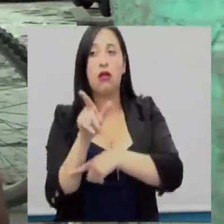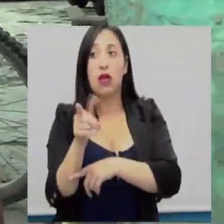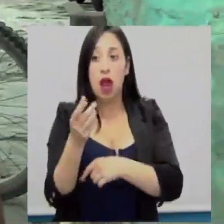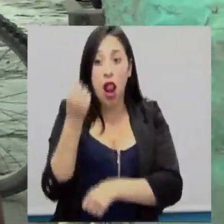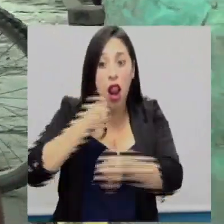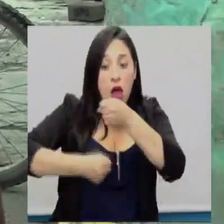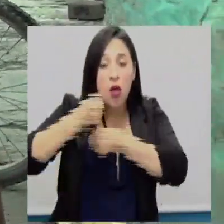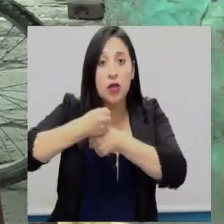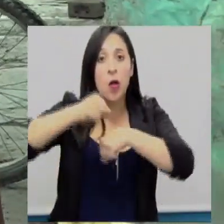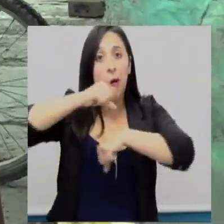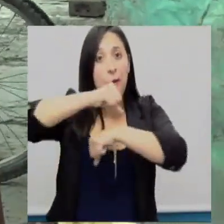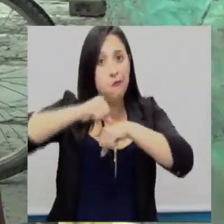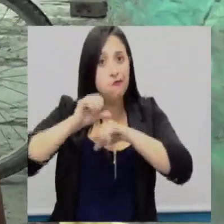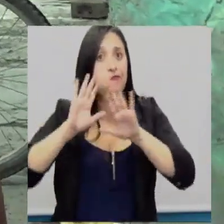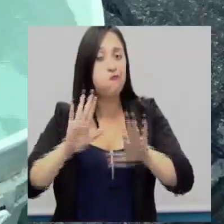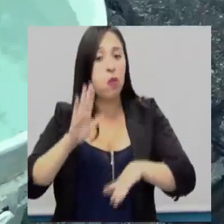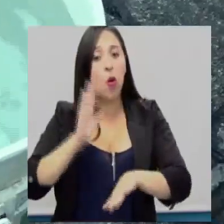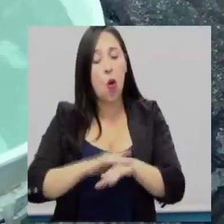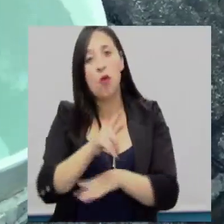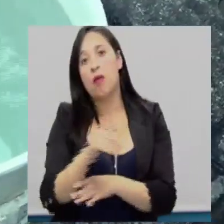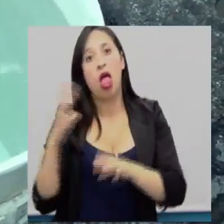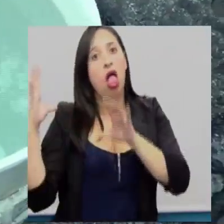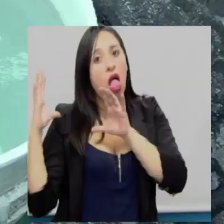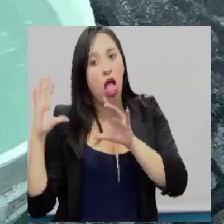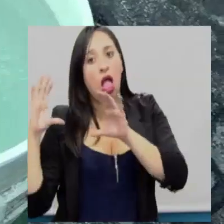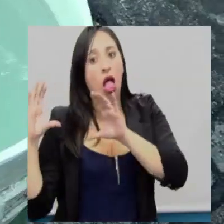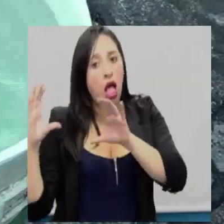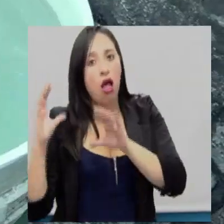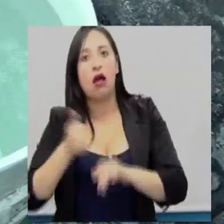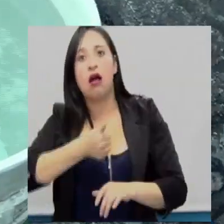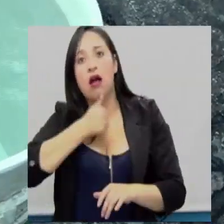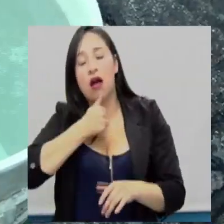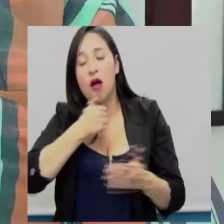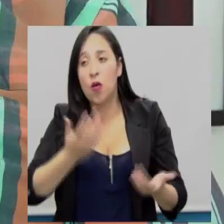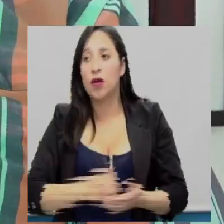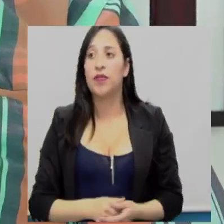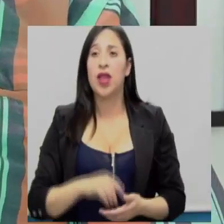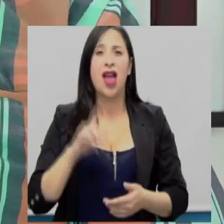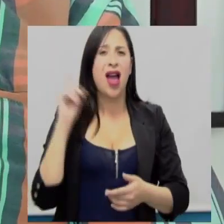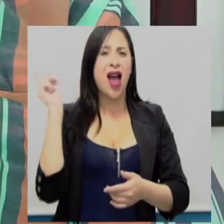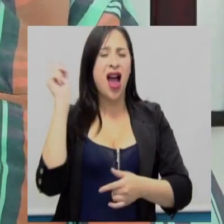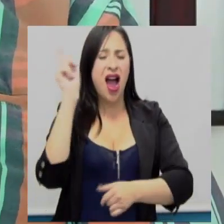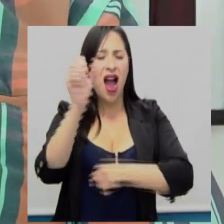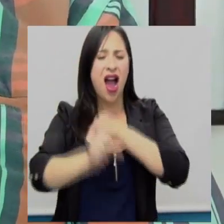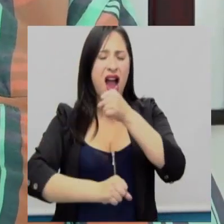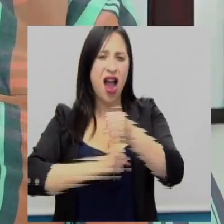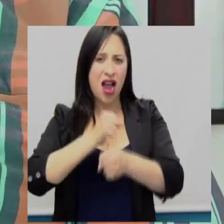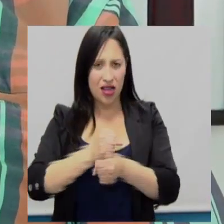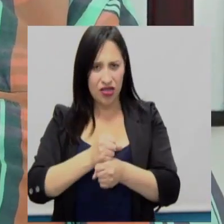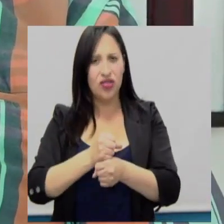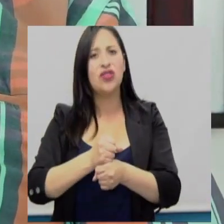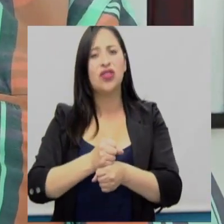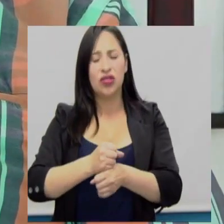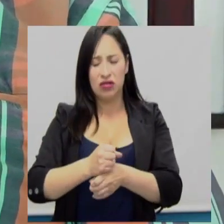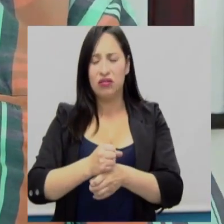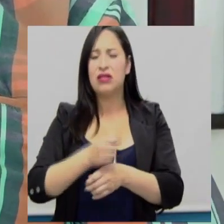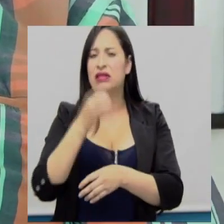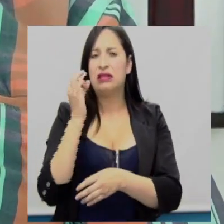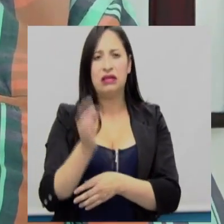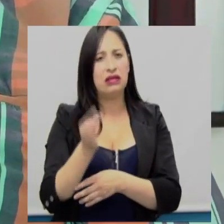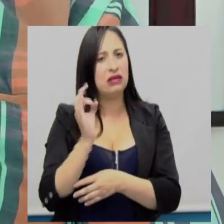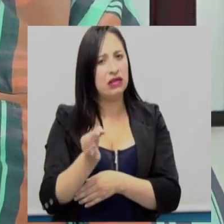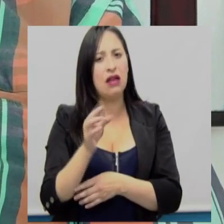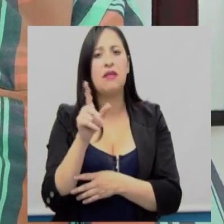hecho que la crisis por el desabastecimiento de agua en Santa Marta lleva varias décadas. La gran realidad